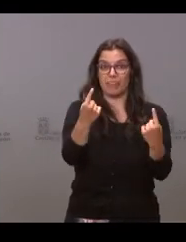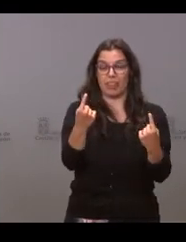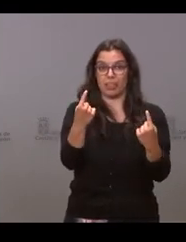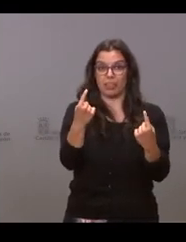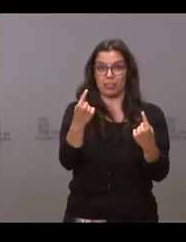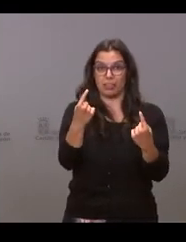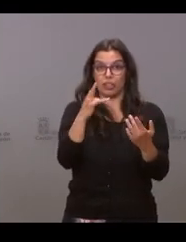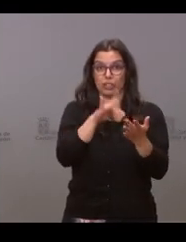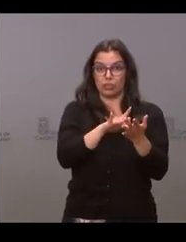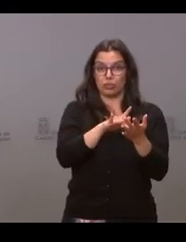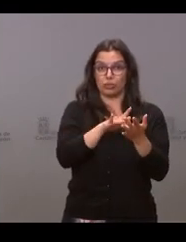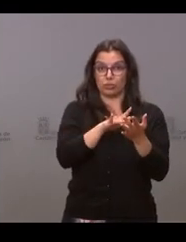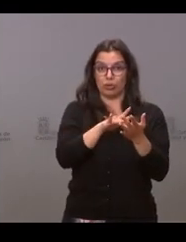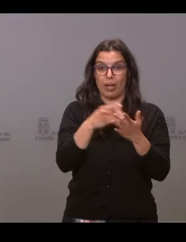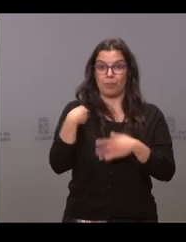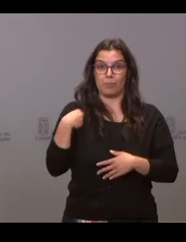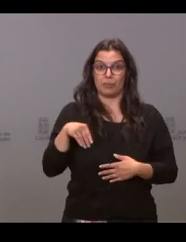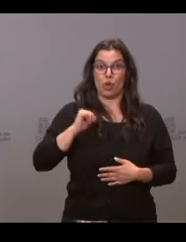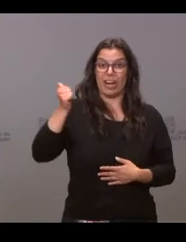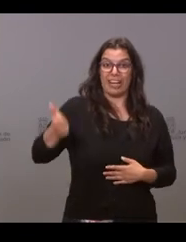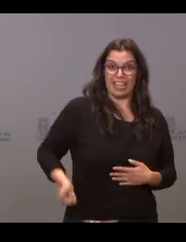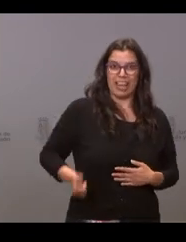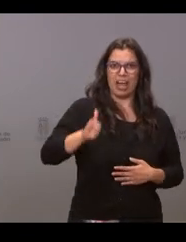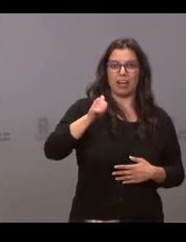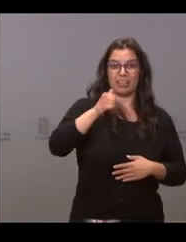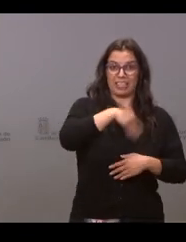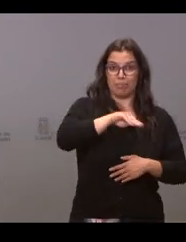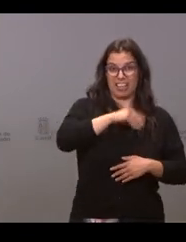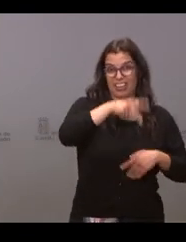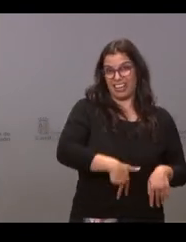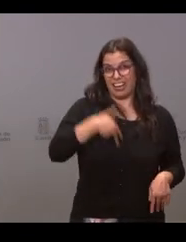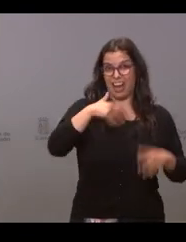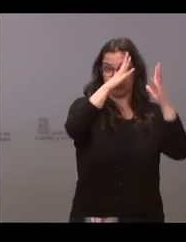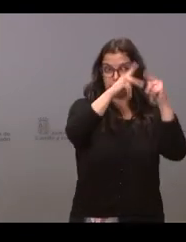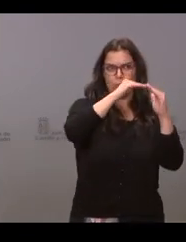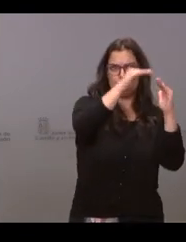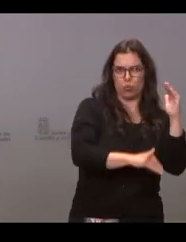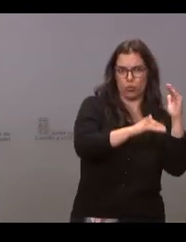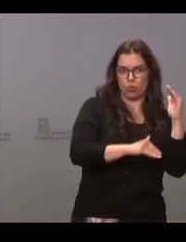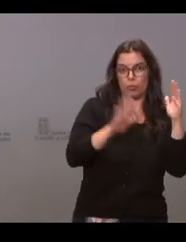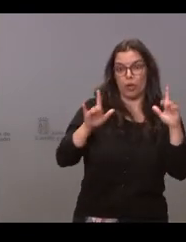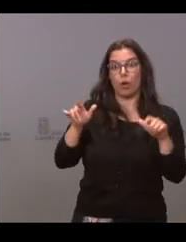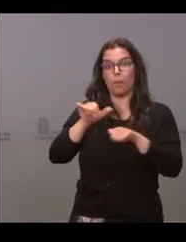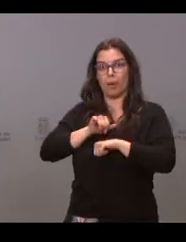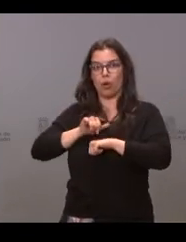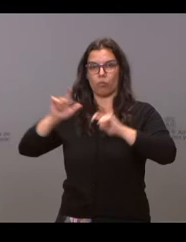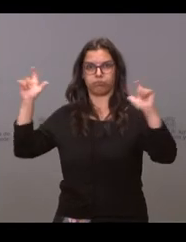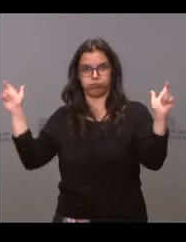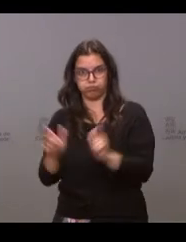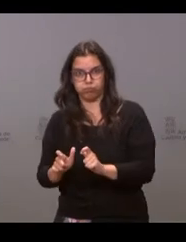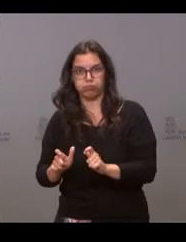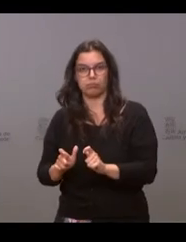debajo el empleo que el pib ha tenido una caída importantísima el desempleo pero ha caído